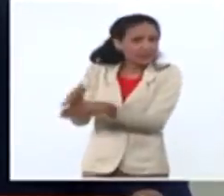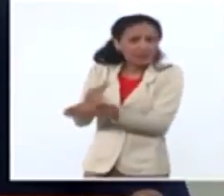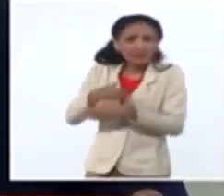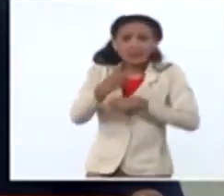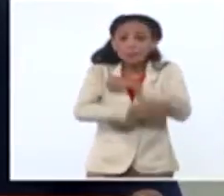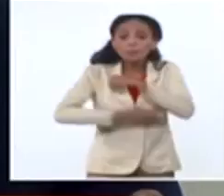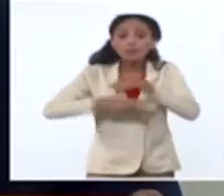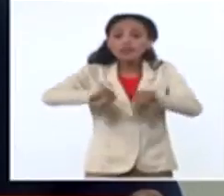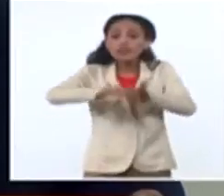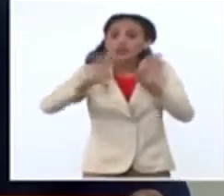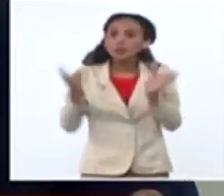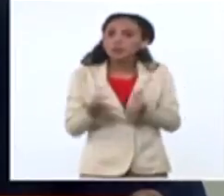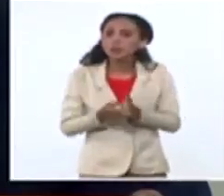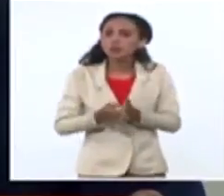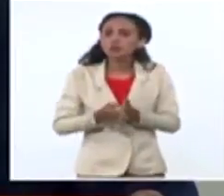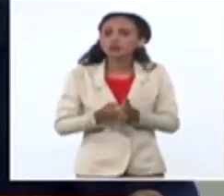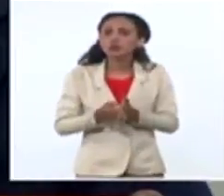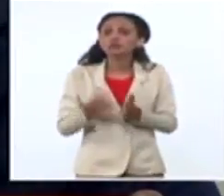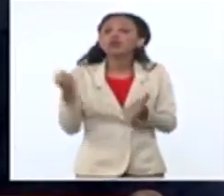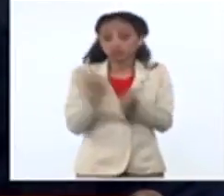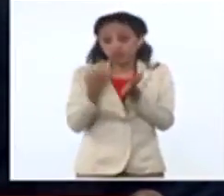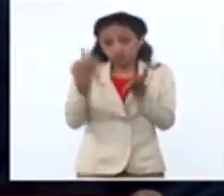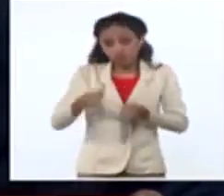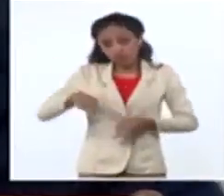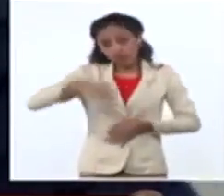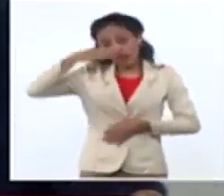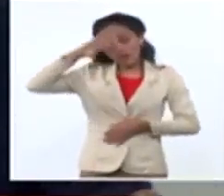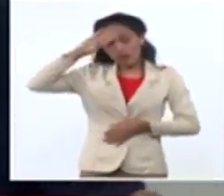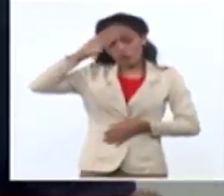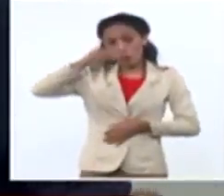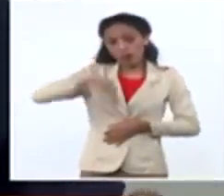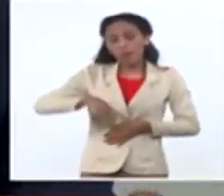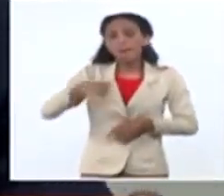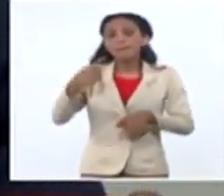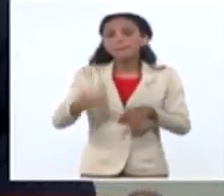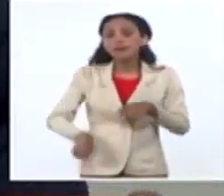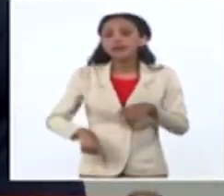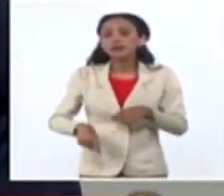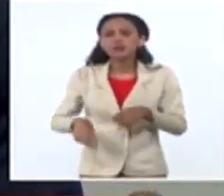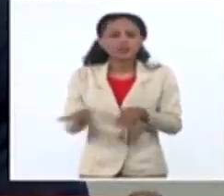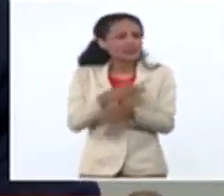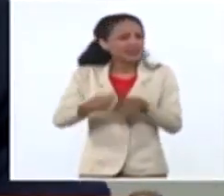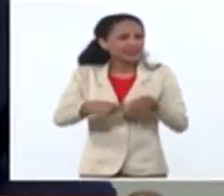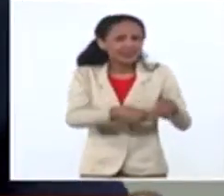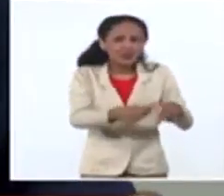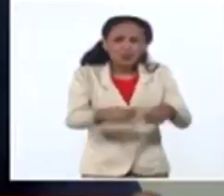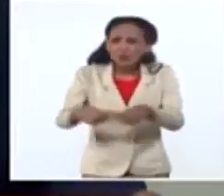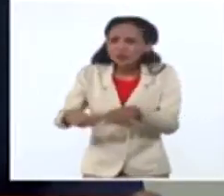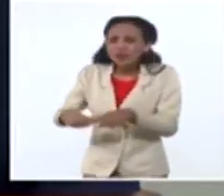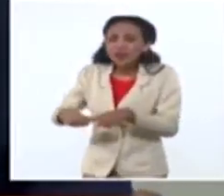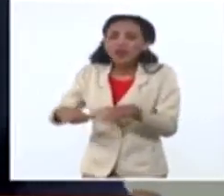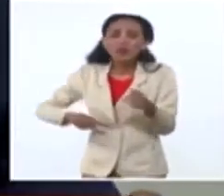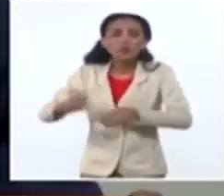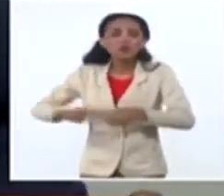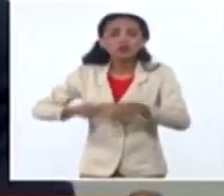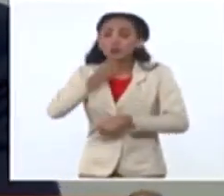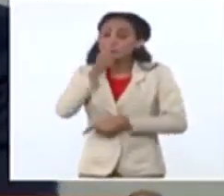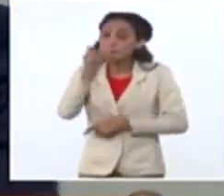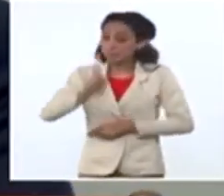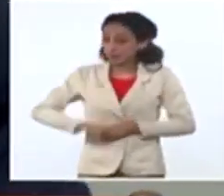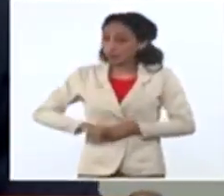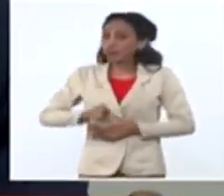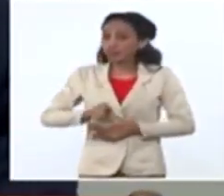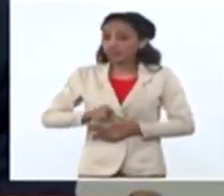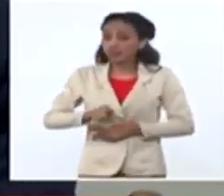mundo acreditados en La Habana y que se están produciendo desde dominios y cuentas físicamente